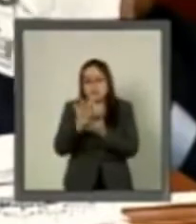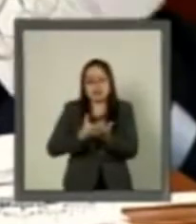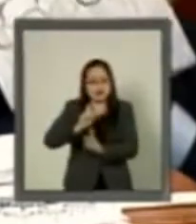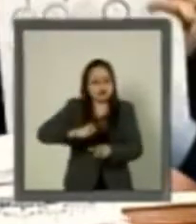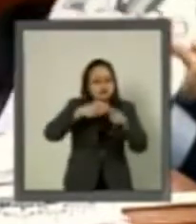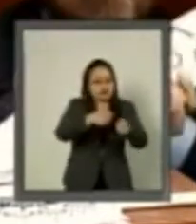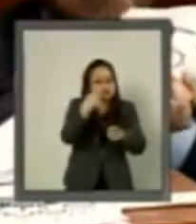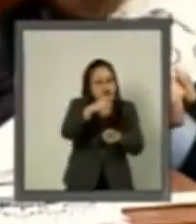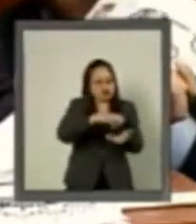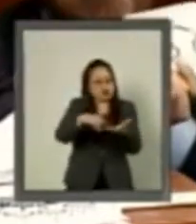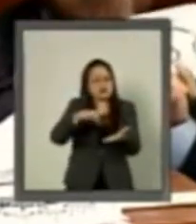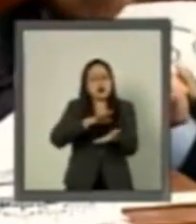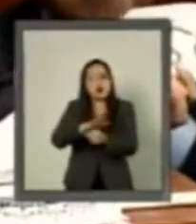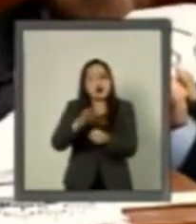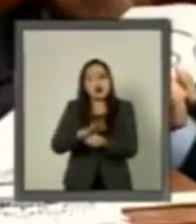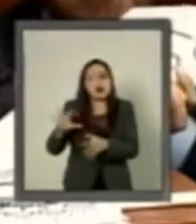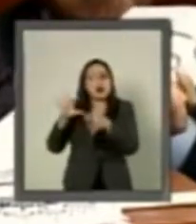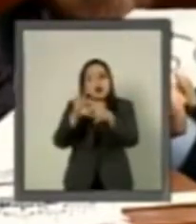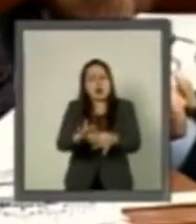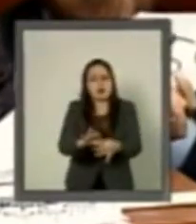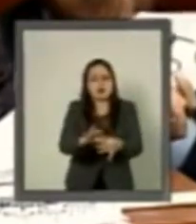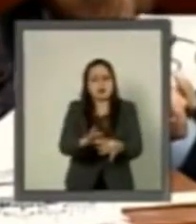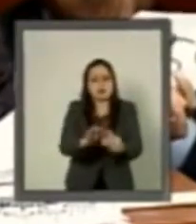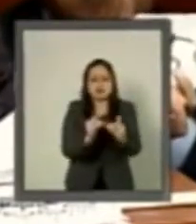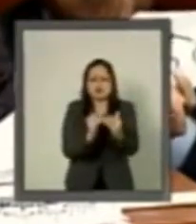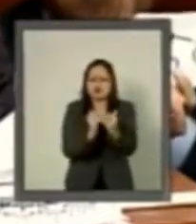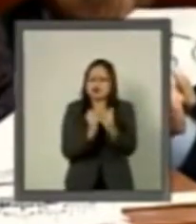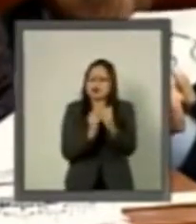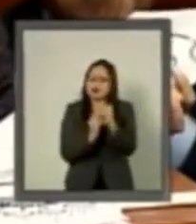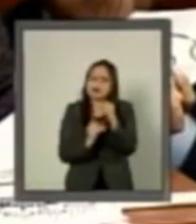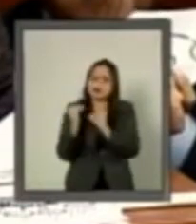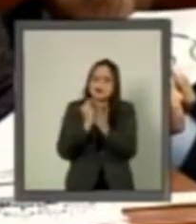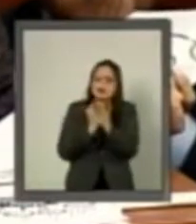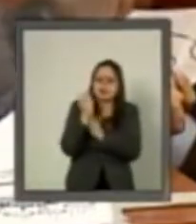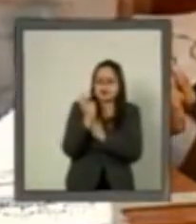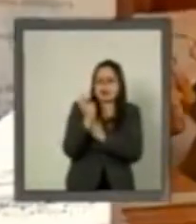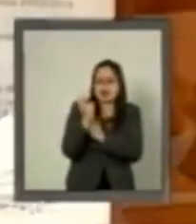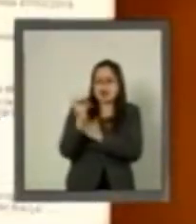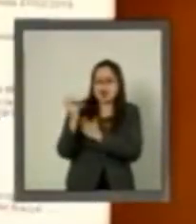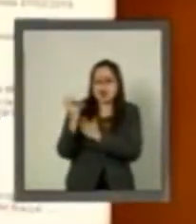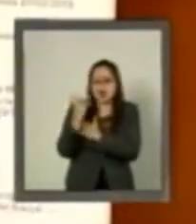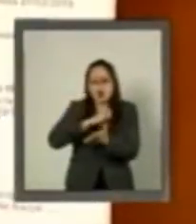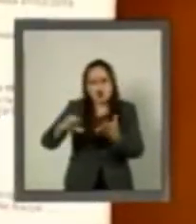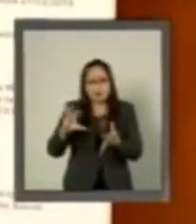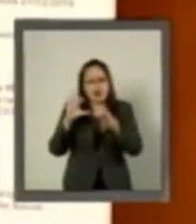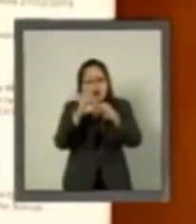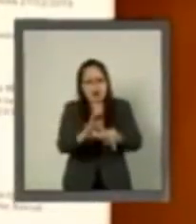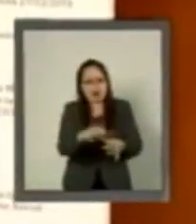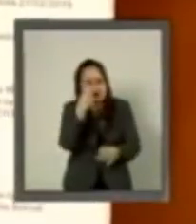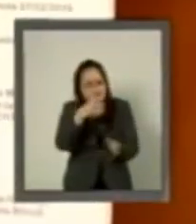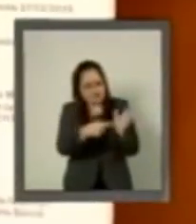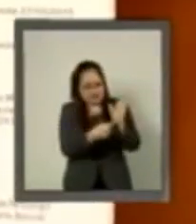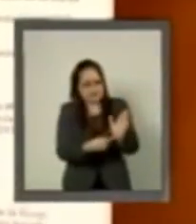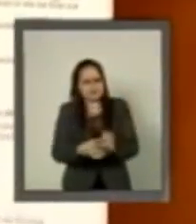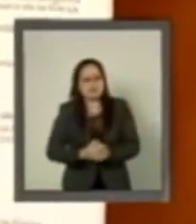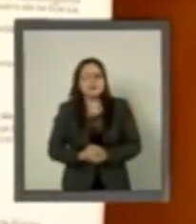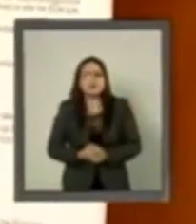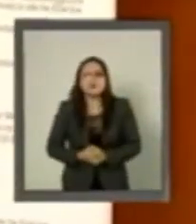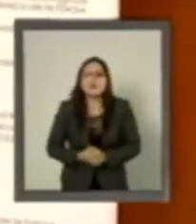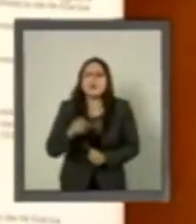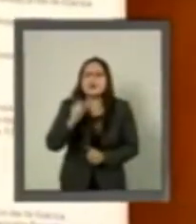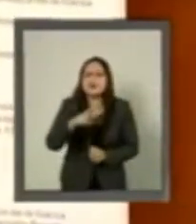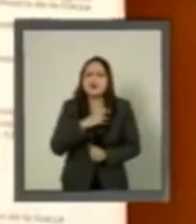federal y concretamente su partido, el PRI, pues no tienen una palabra de honor para cumplir acuerdos de reformas que no se van a